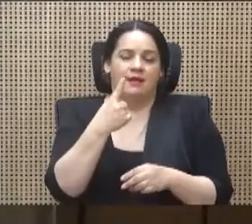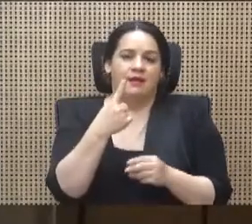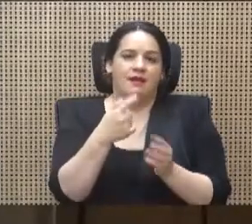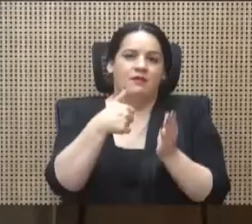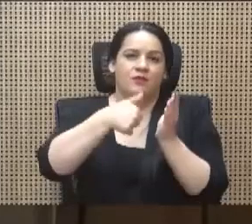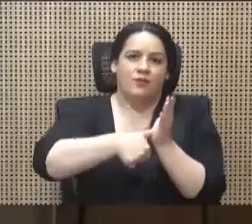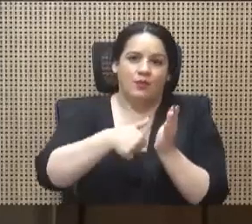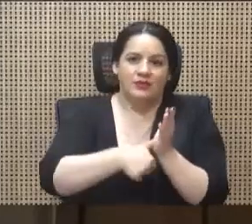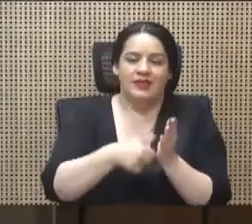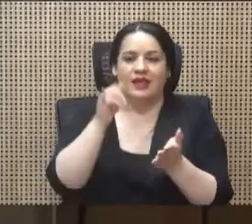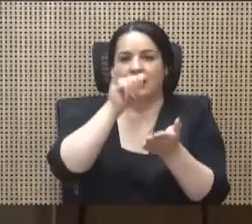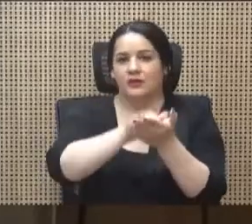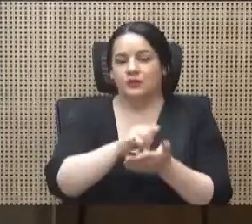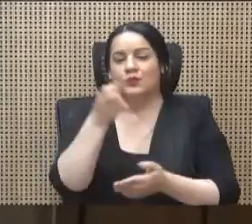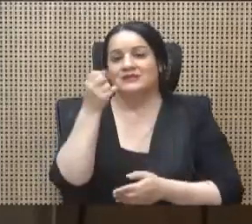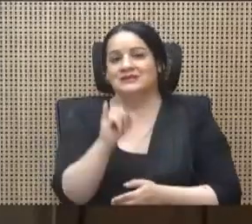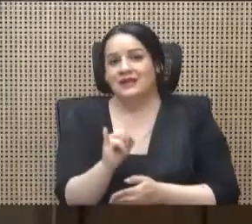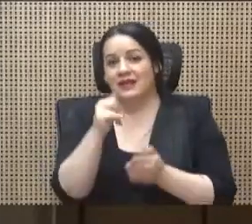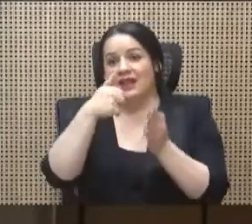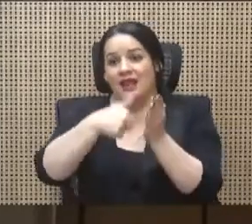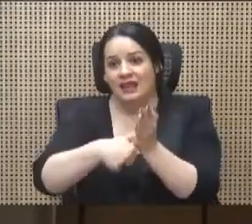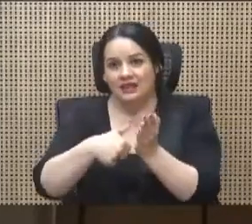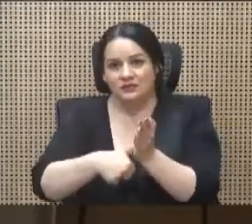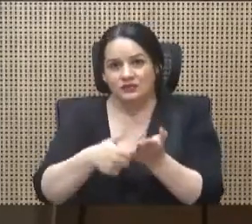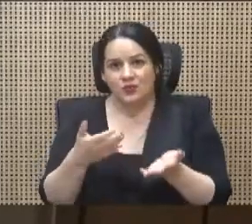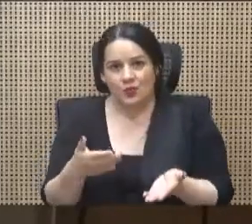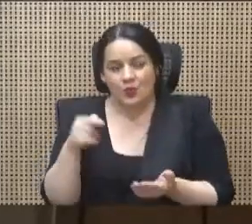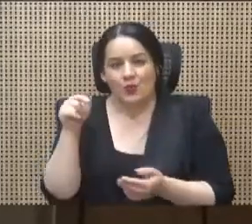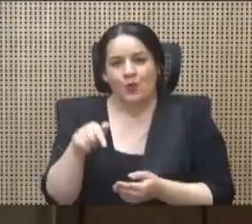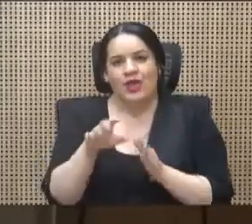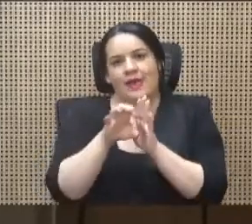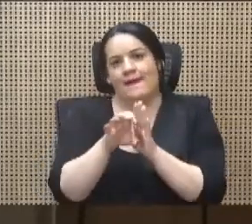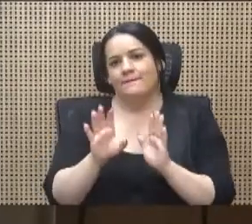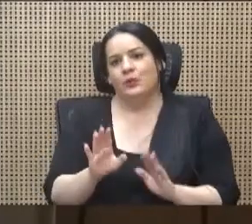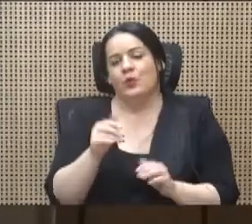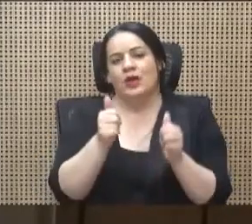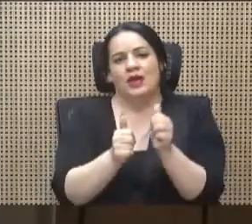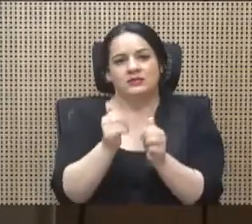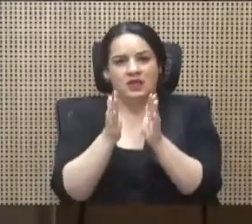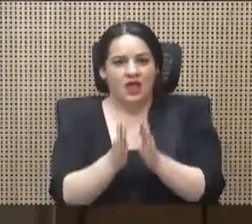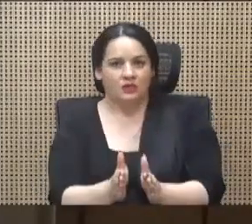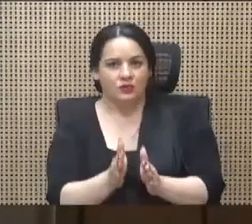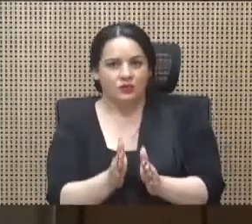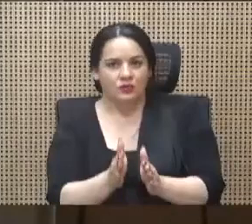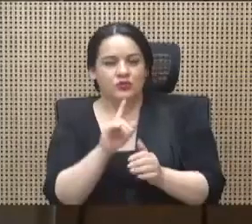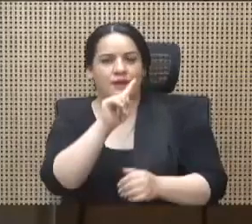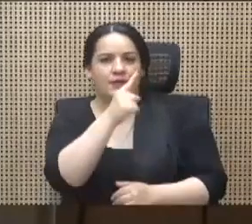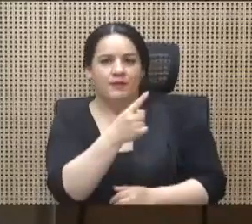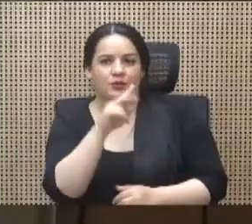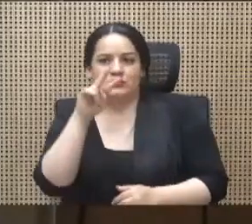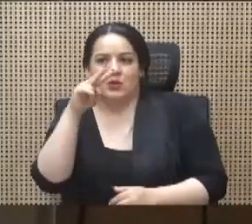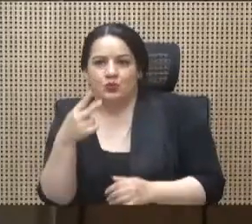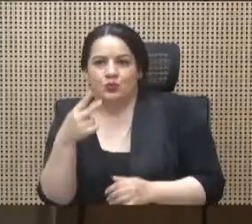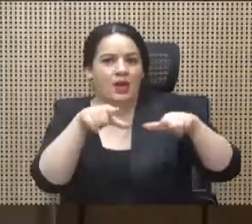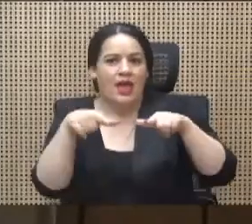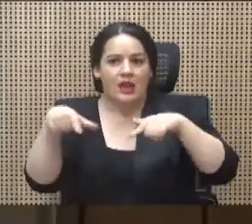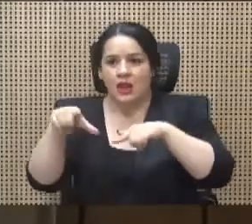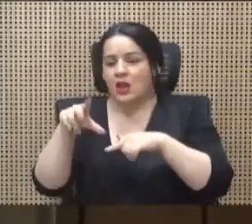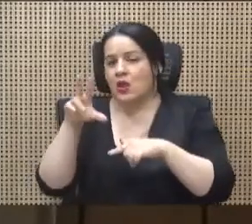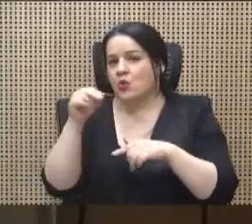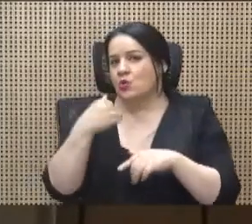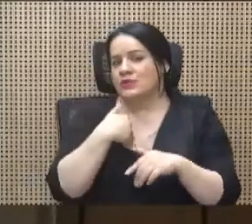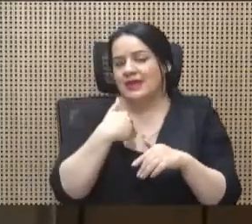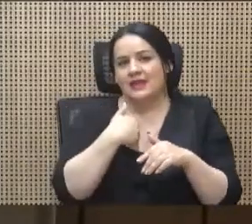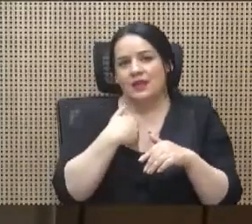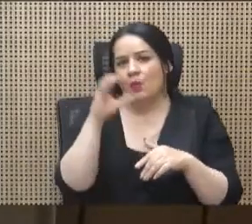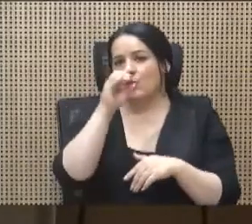si lo si la elección digamos los candidatos en primero y segundo lugar no no están muy cerca uno del